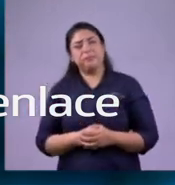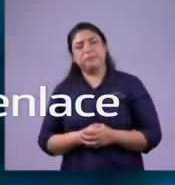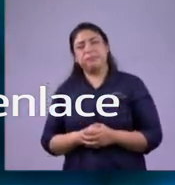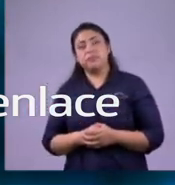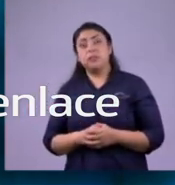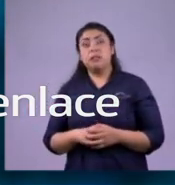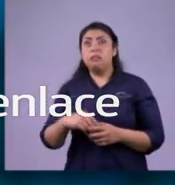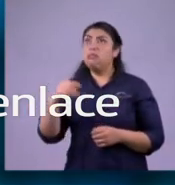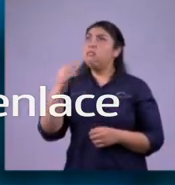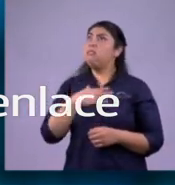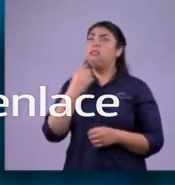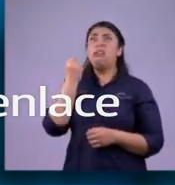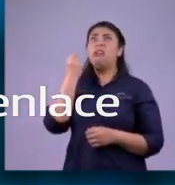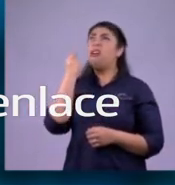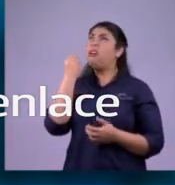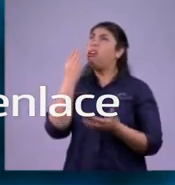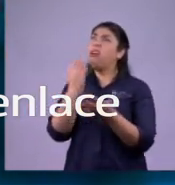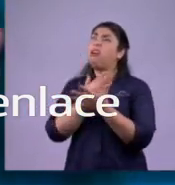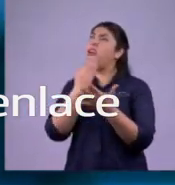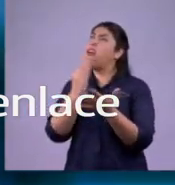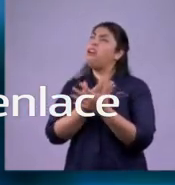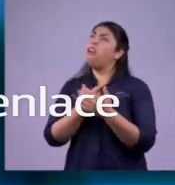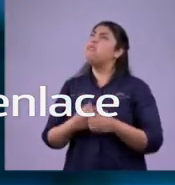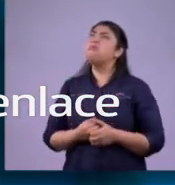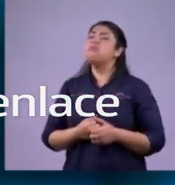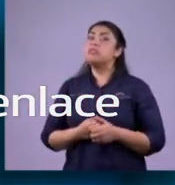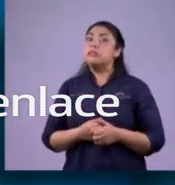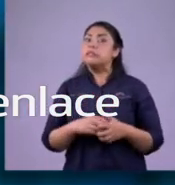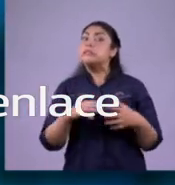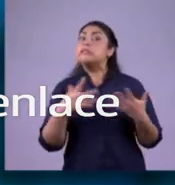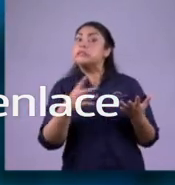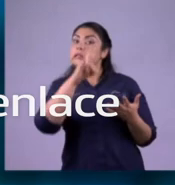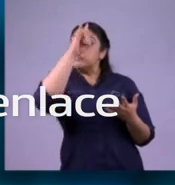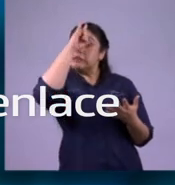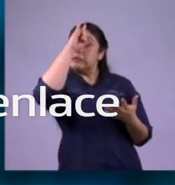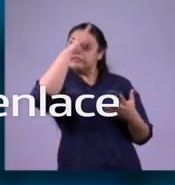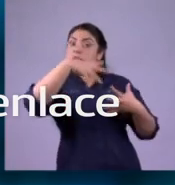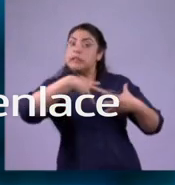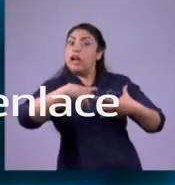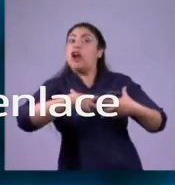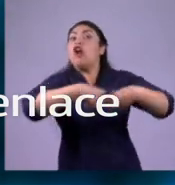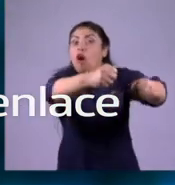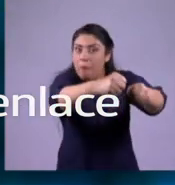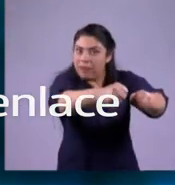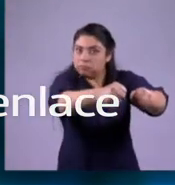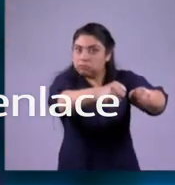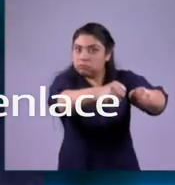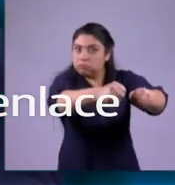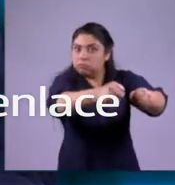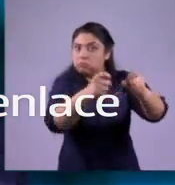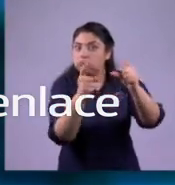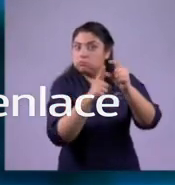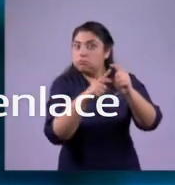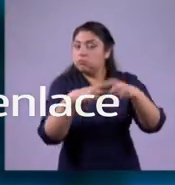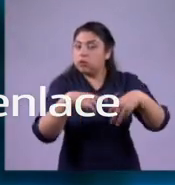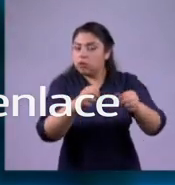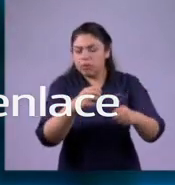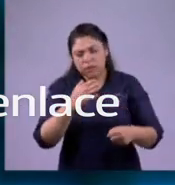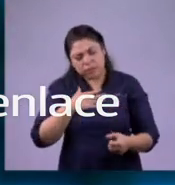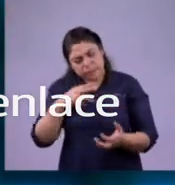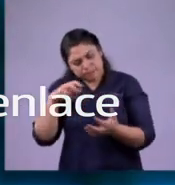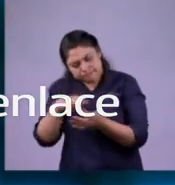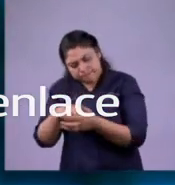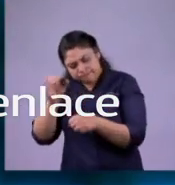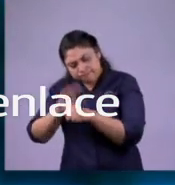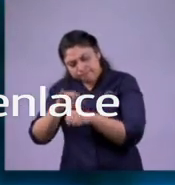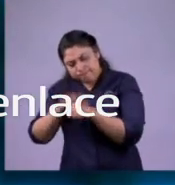alguien no le entiende entonces viene el malo y la arrebata orando por todos ustedes y